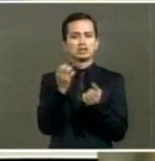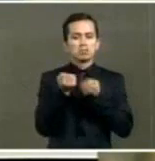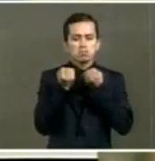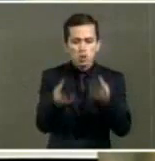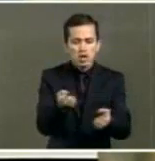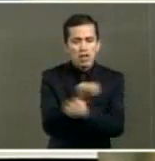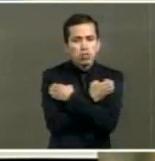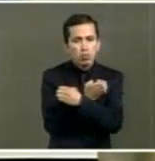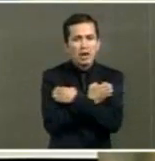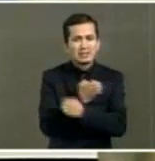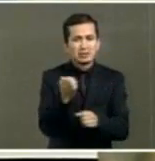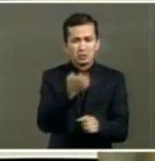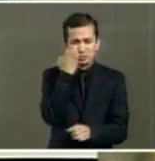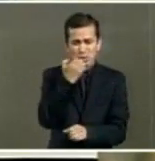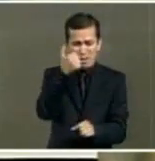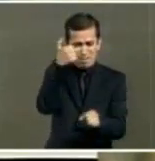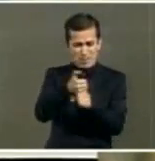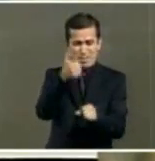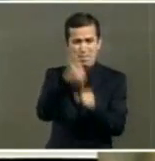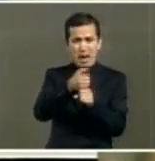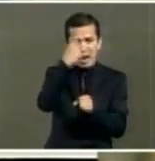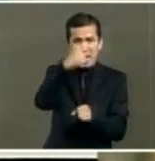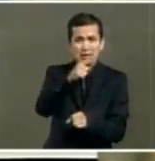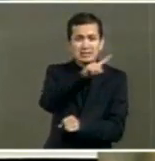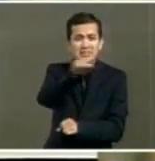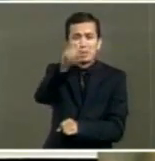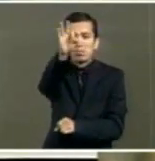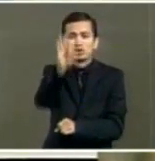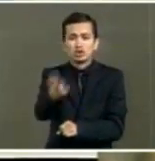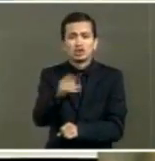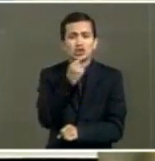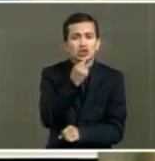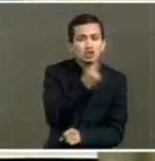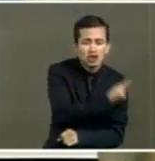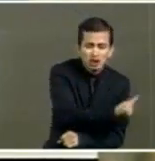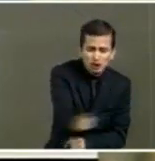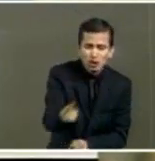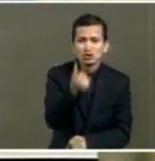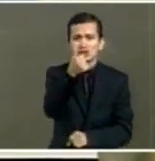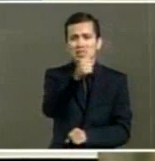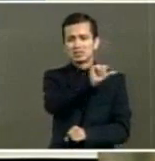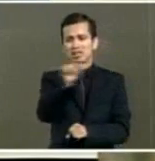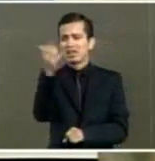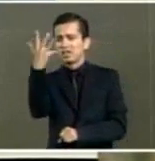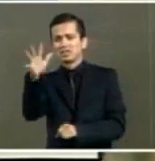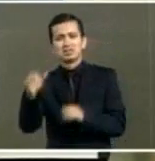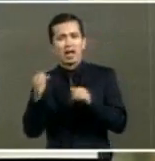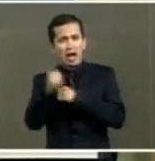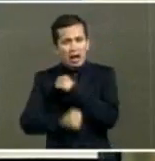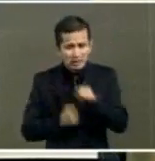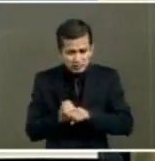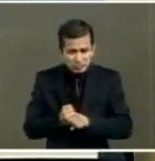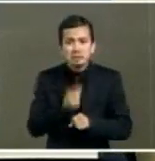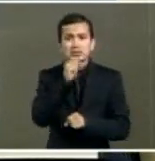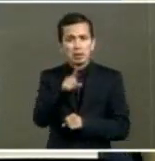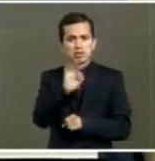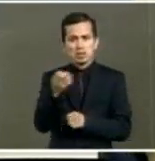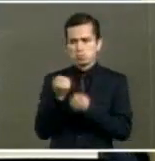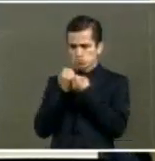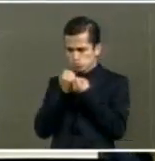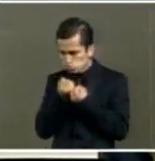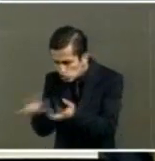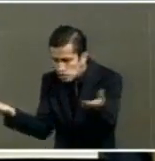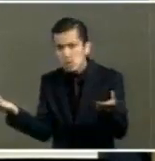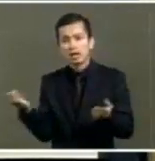los niños entre los 6 y los 11 años, o el financiar y apoyar a 3 millones de familias para que tengan un